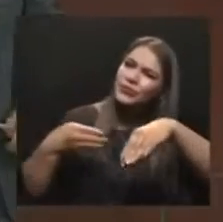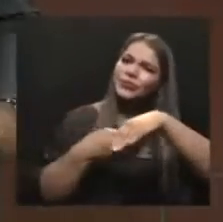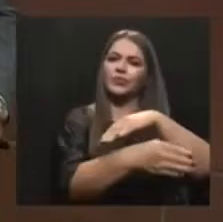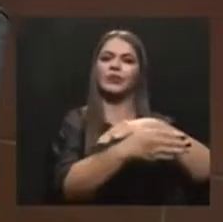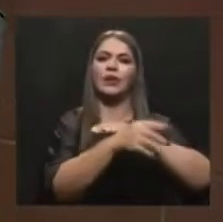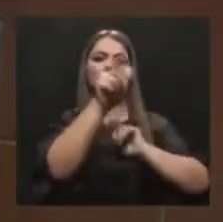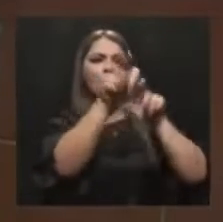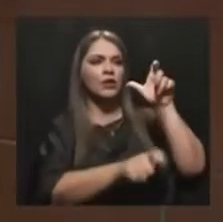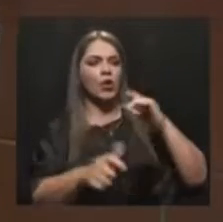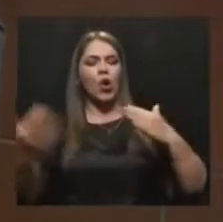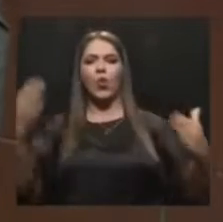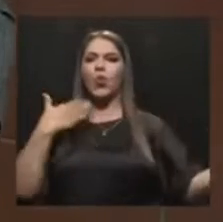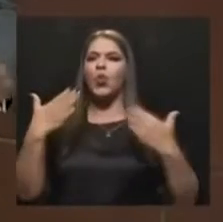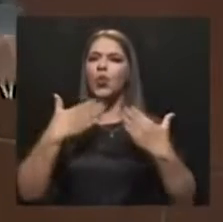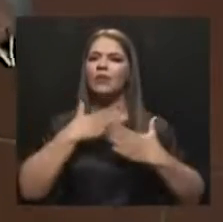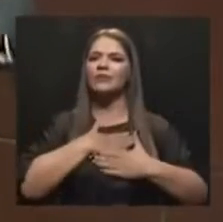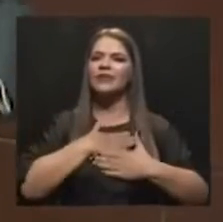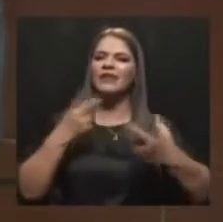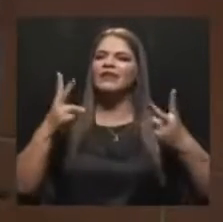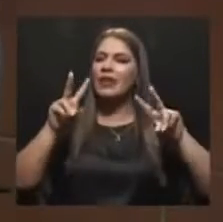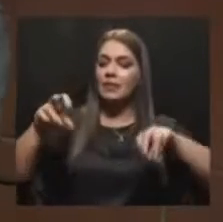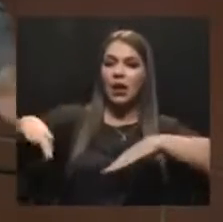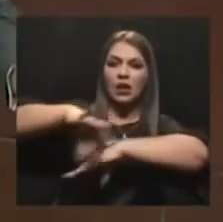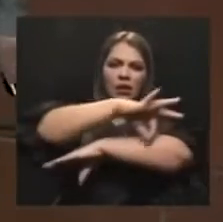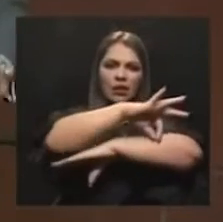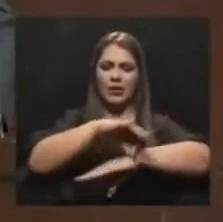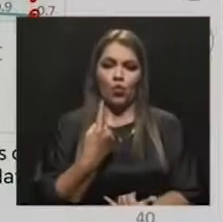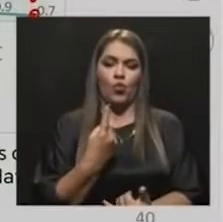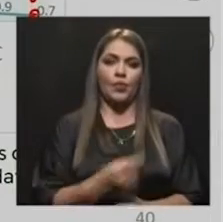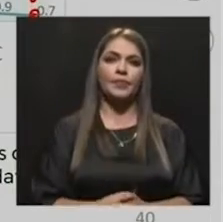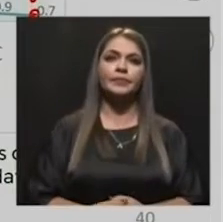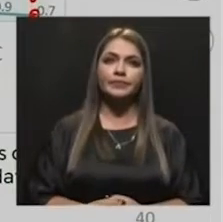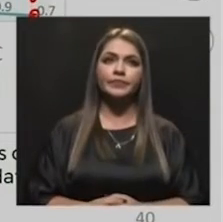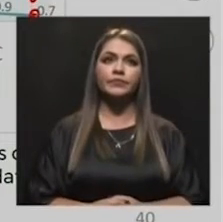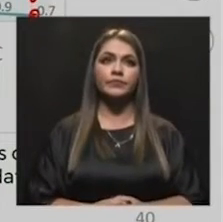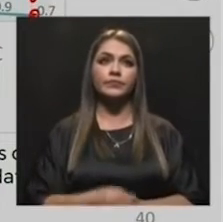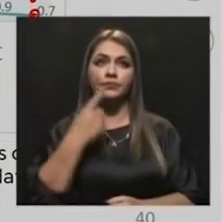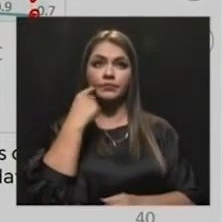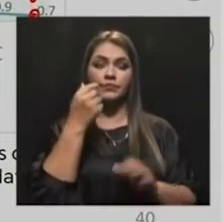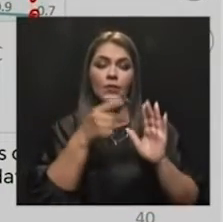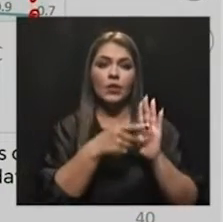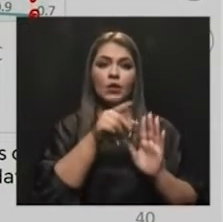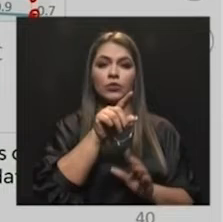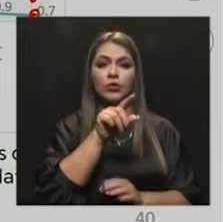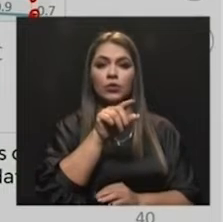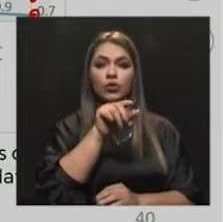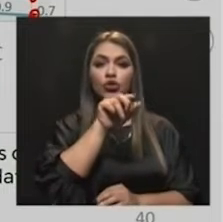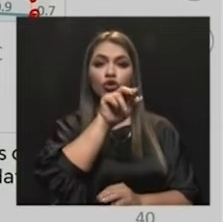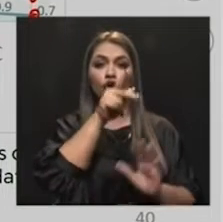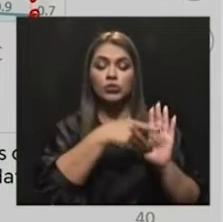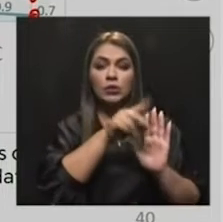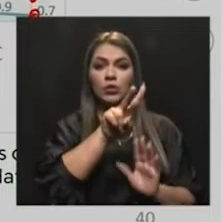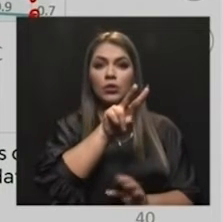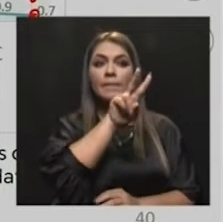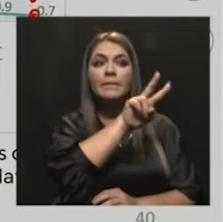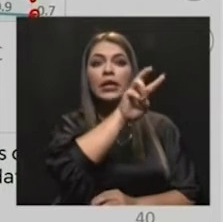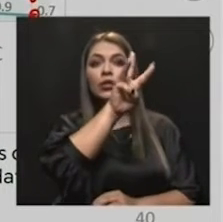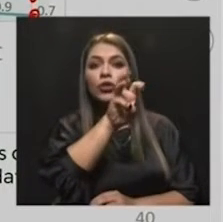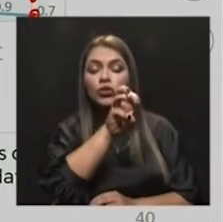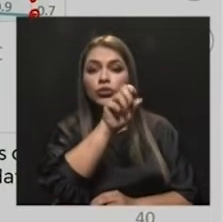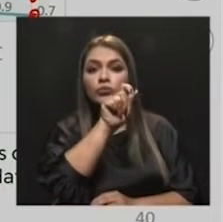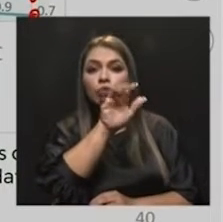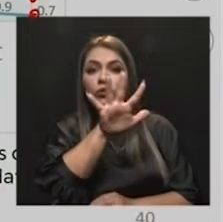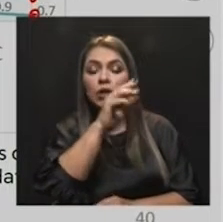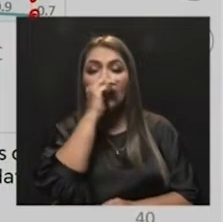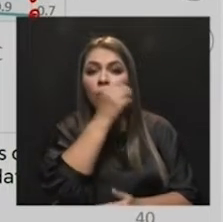la confianza de Colombia en la ingeniería y en los gobiernos. Cambiar la estrategia del Plan Alimentación Escolar Complementario en